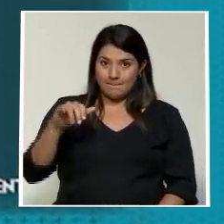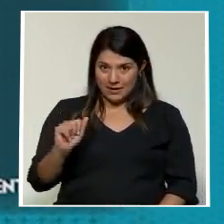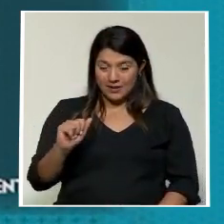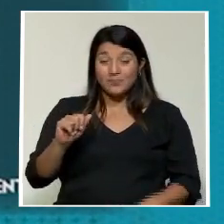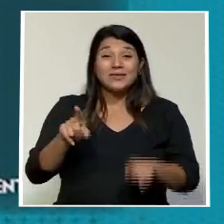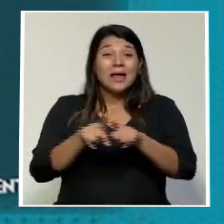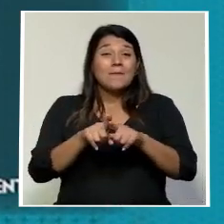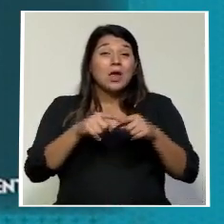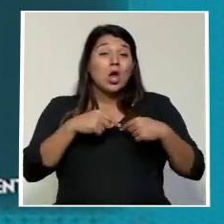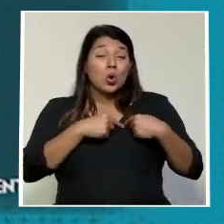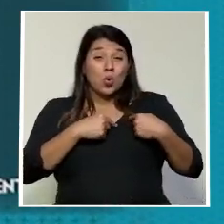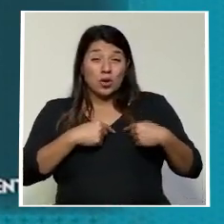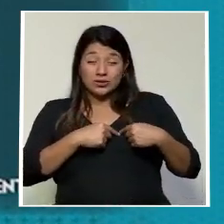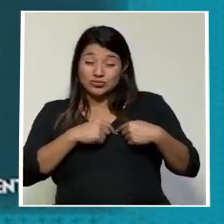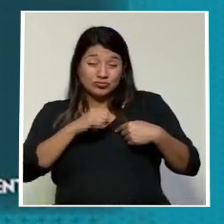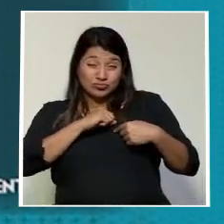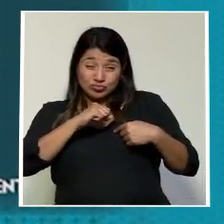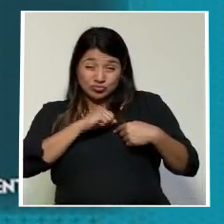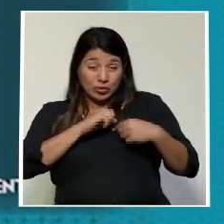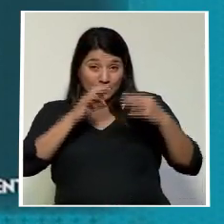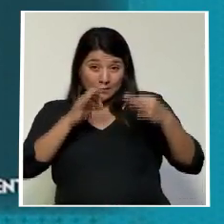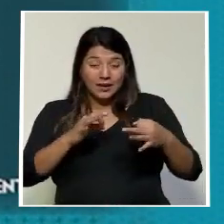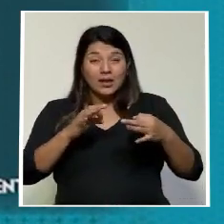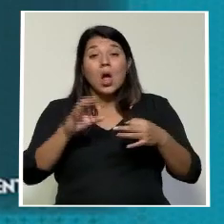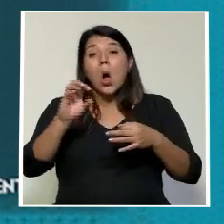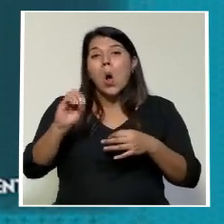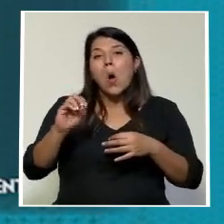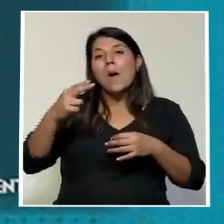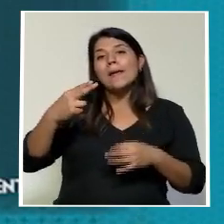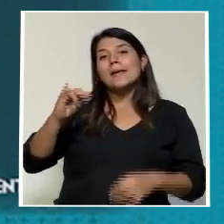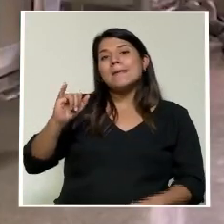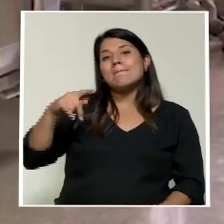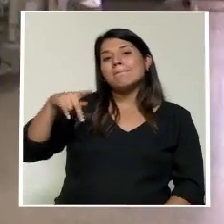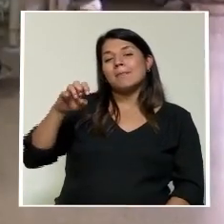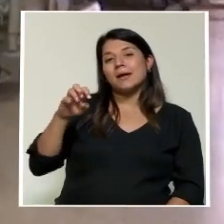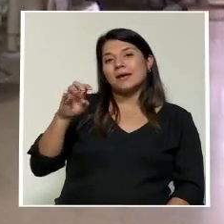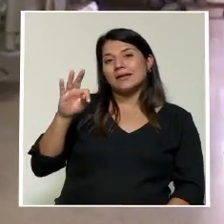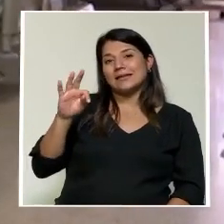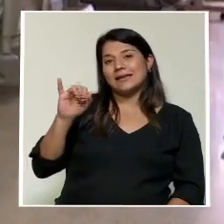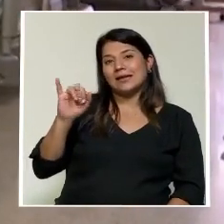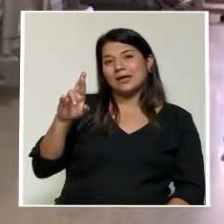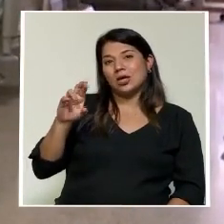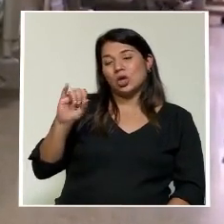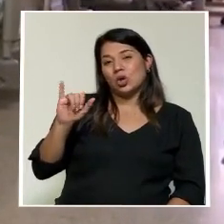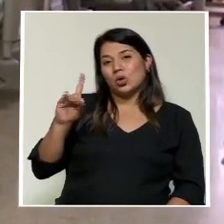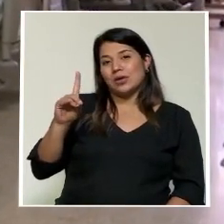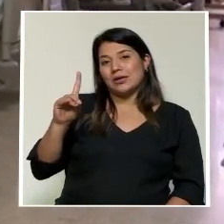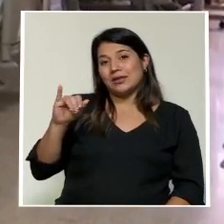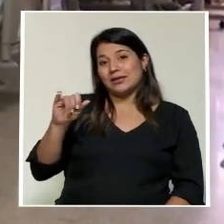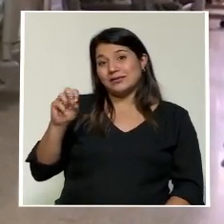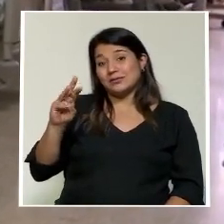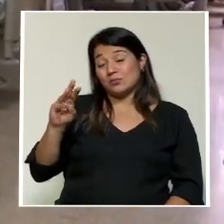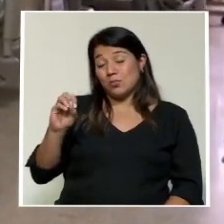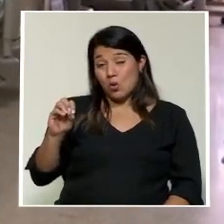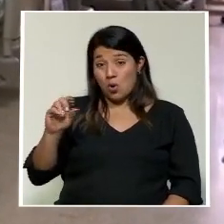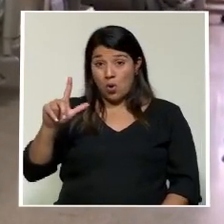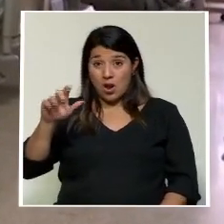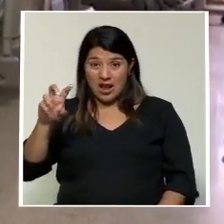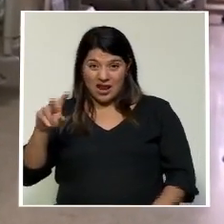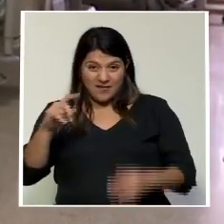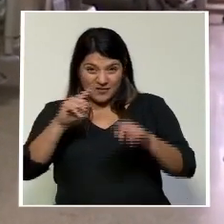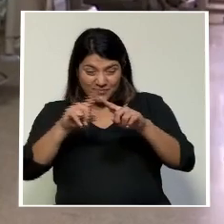cardíaca congestiva, hipertiroidismo leve y sangrados digestivos. El gerente general manifiesta que debido a la alta ocupación